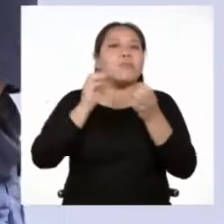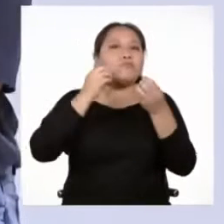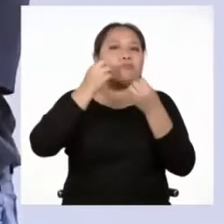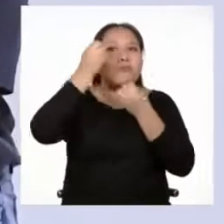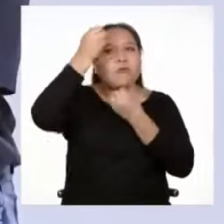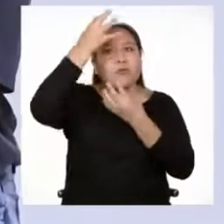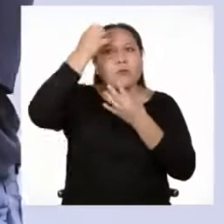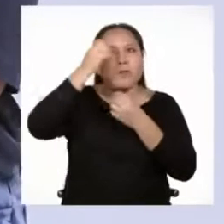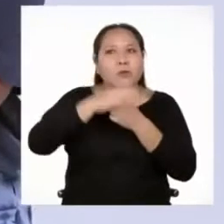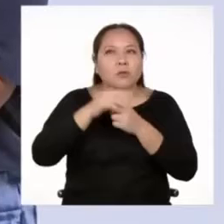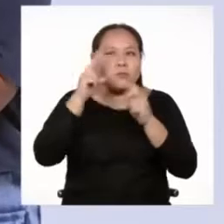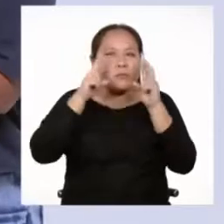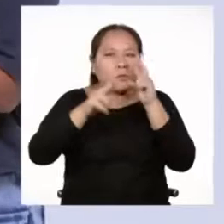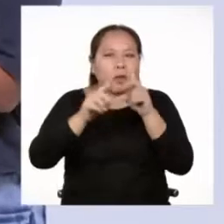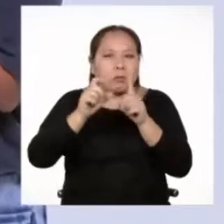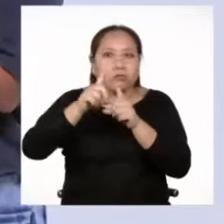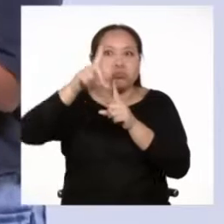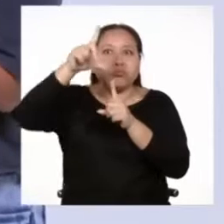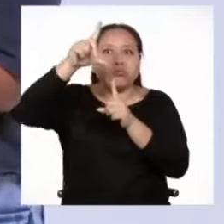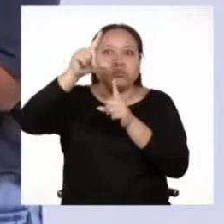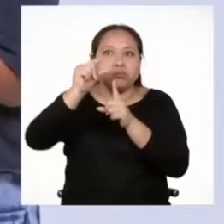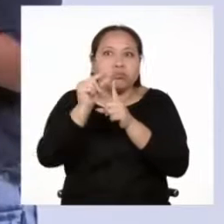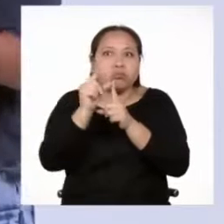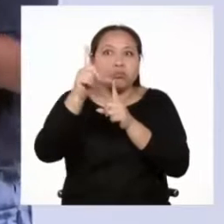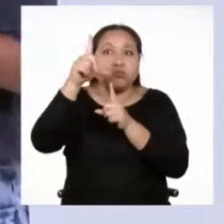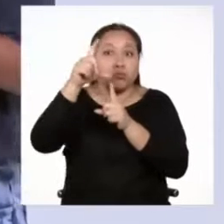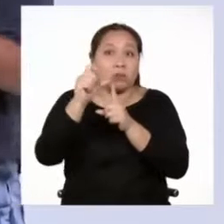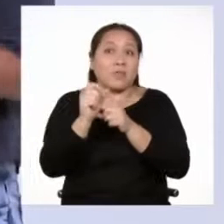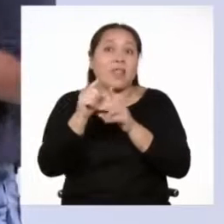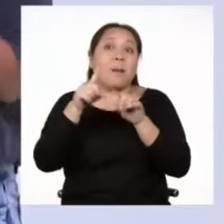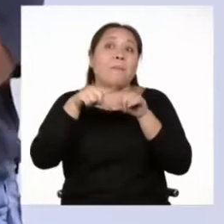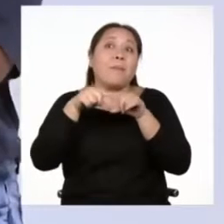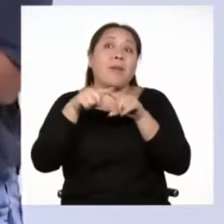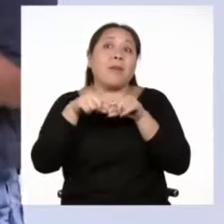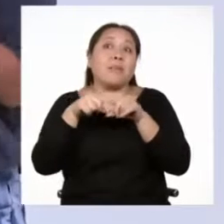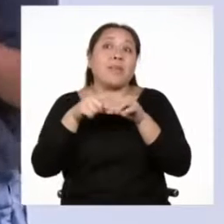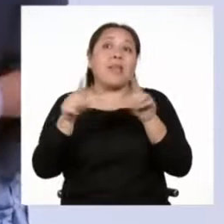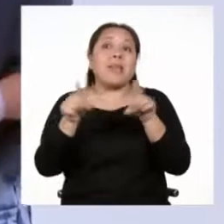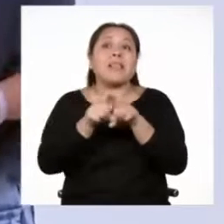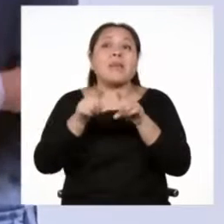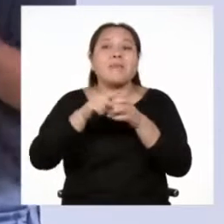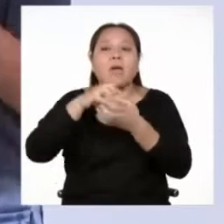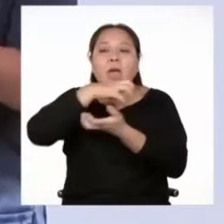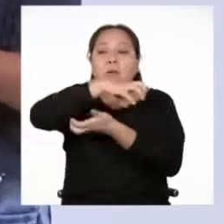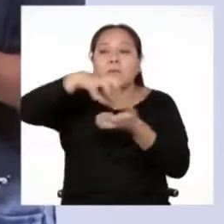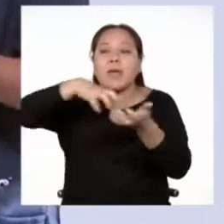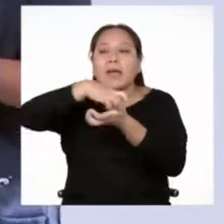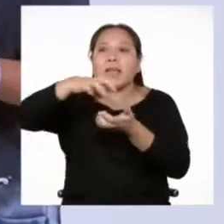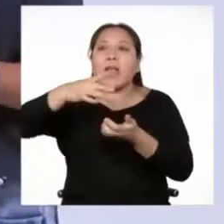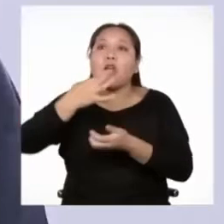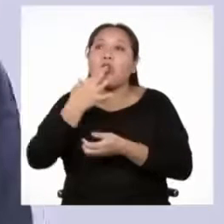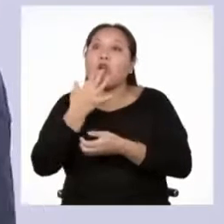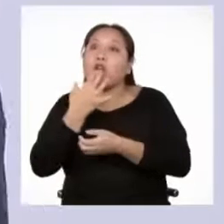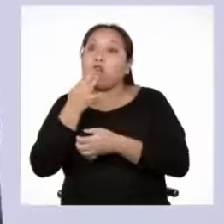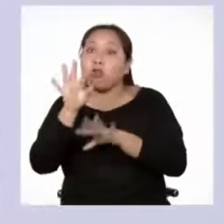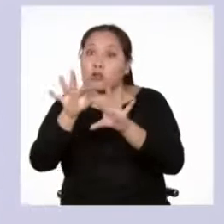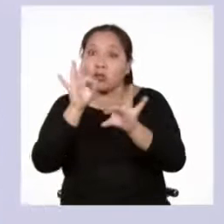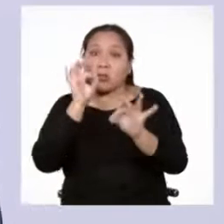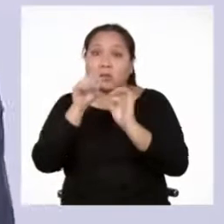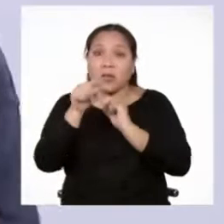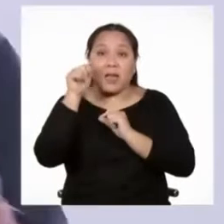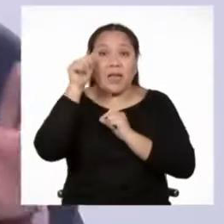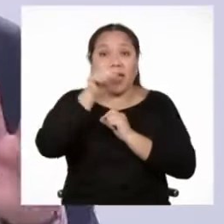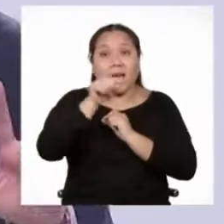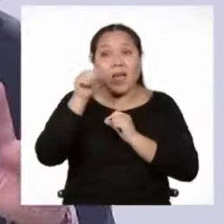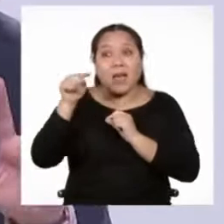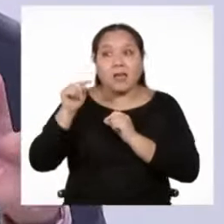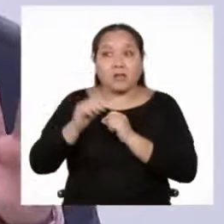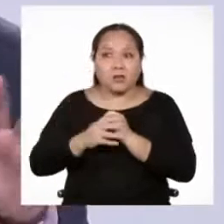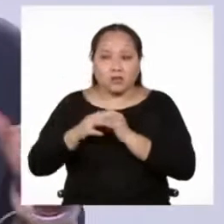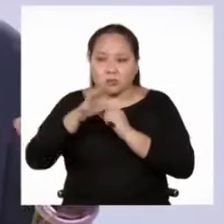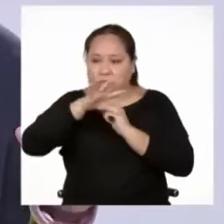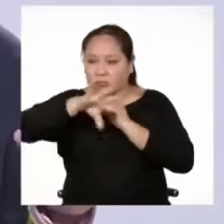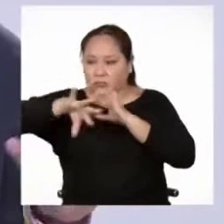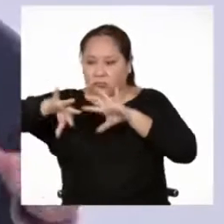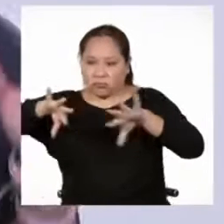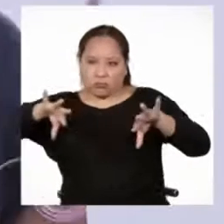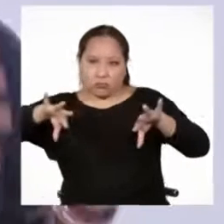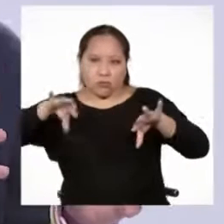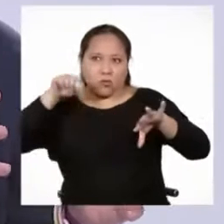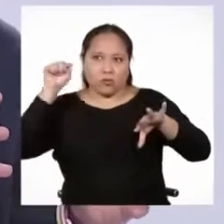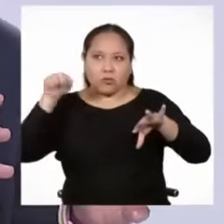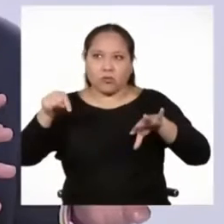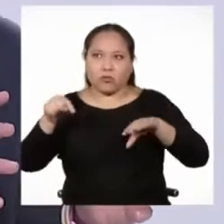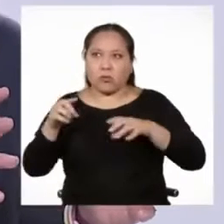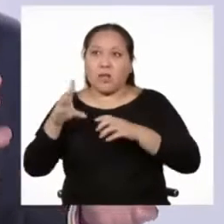relevante el tamaño y el tipo de letra que usas, así como la combinación de colores que elijas. Estos pueden ser de 2 partes, es